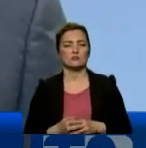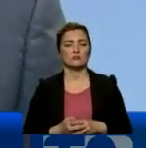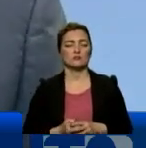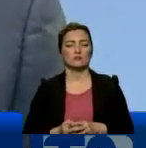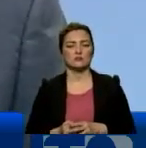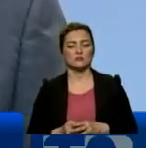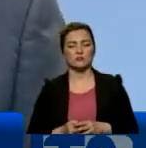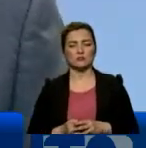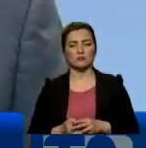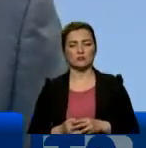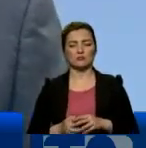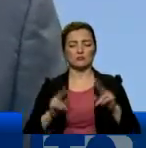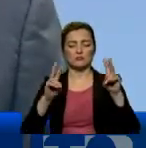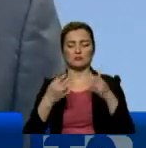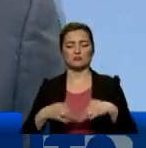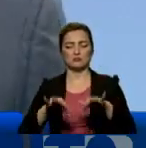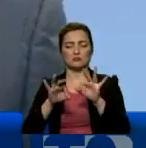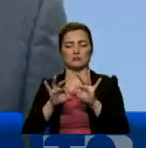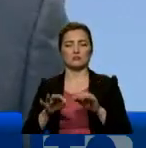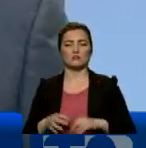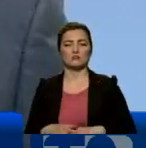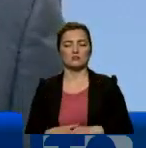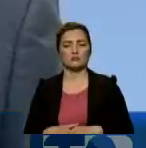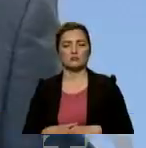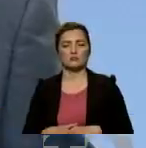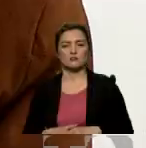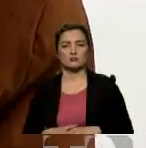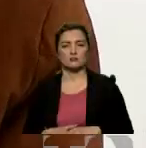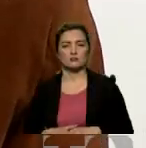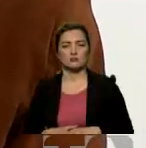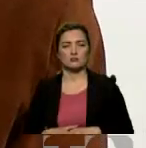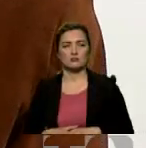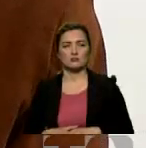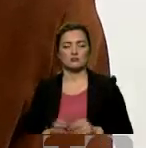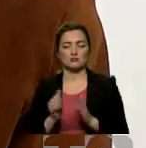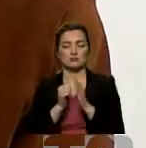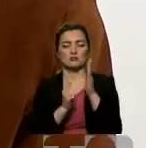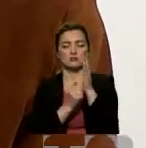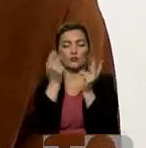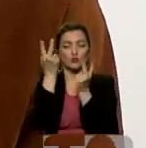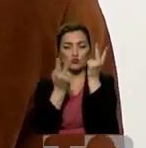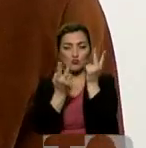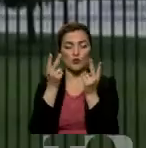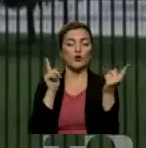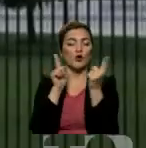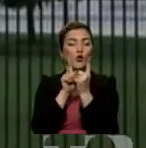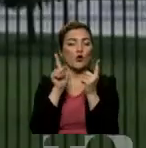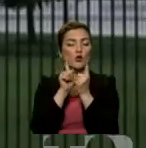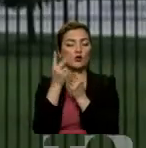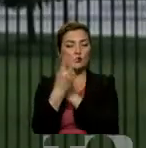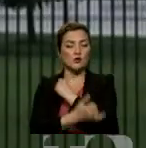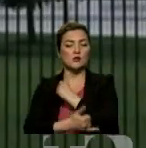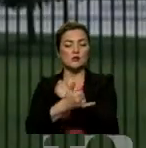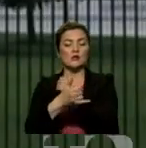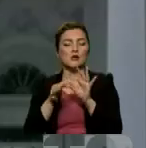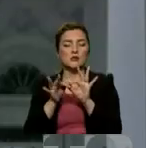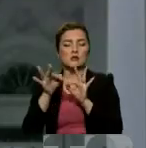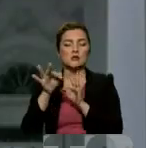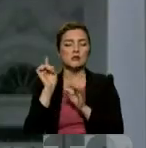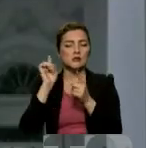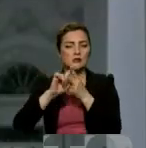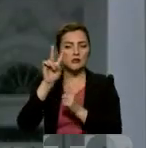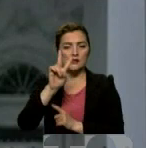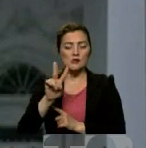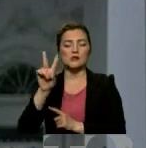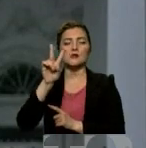tema que a los dos países nos demanda acción. La agenda de visitas y encuentros bilaterales se extenderá hasta el